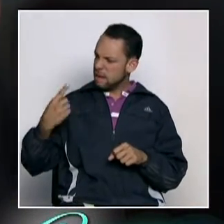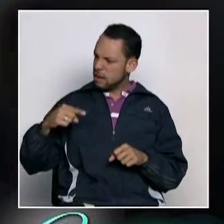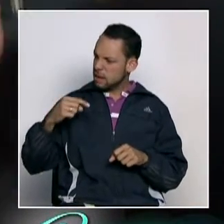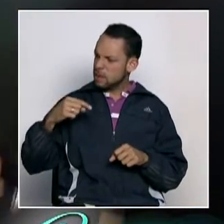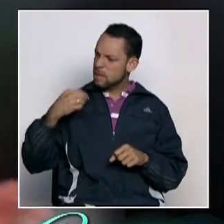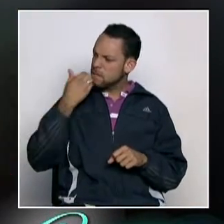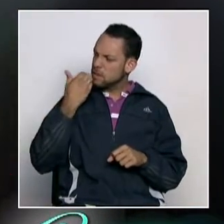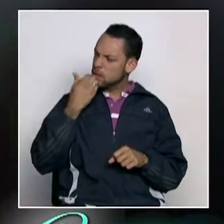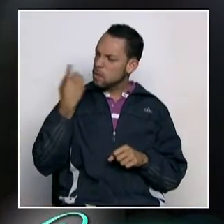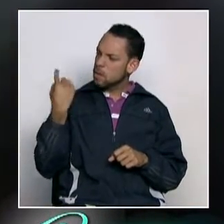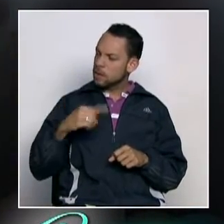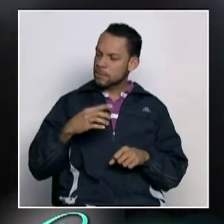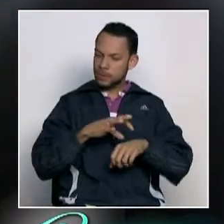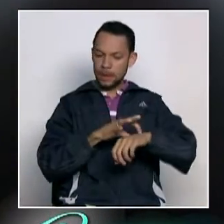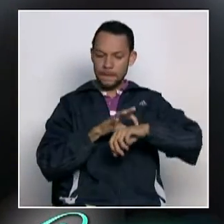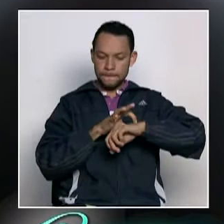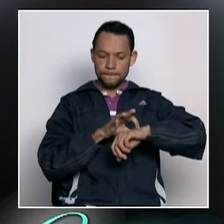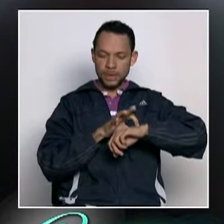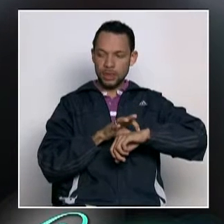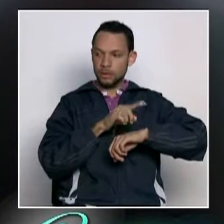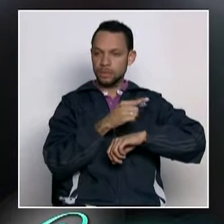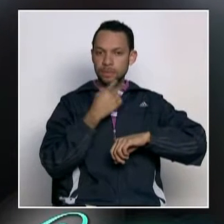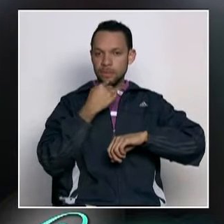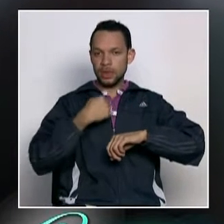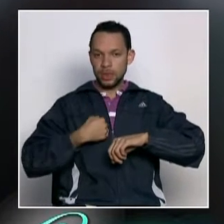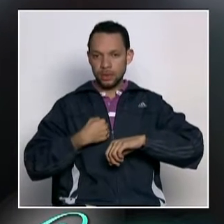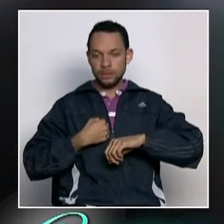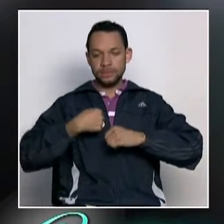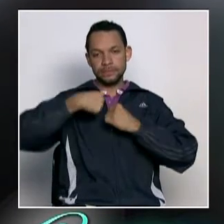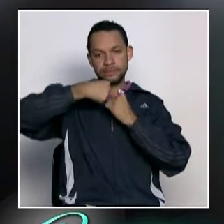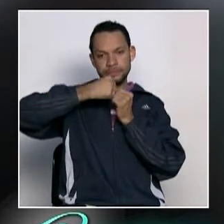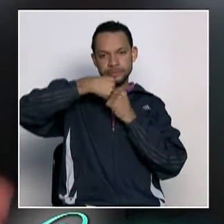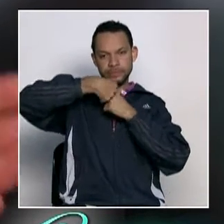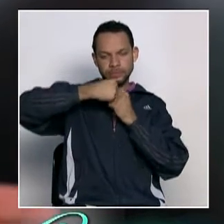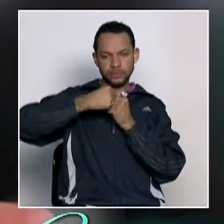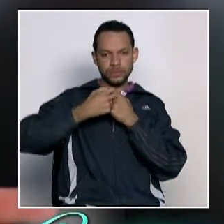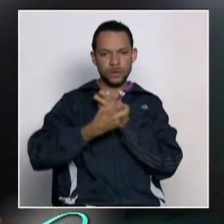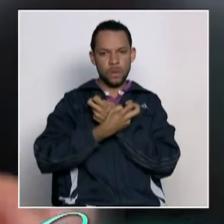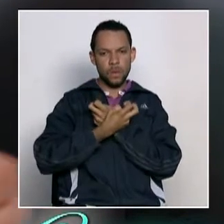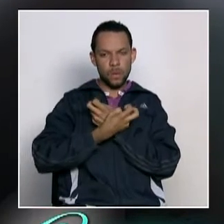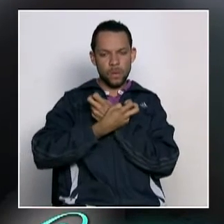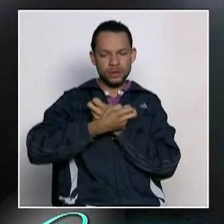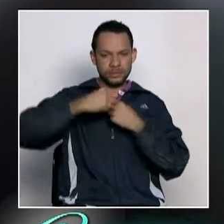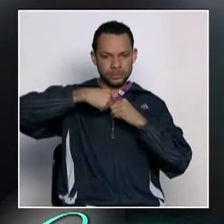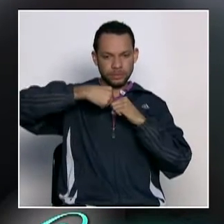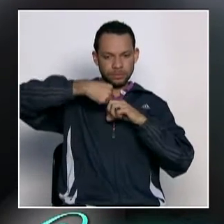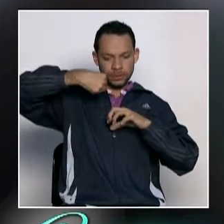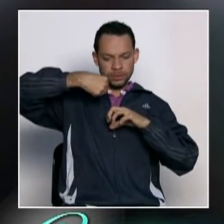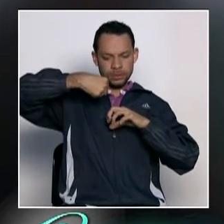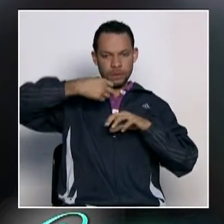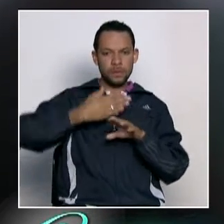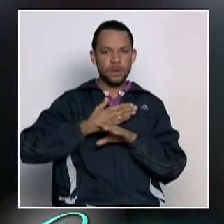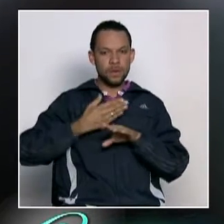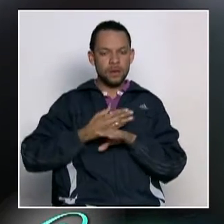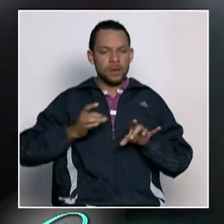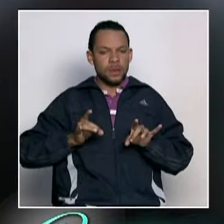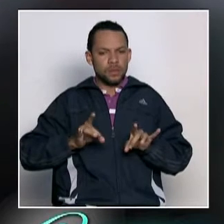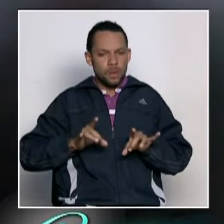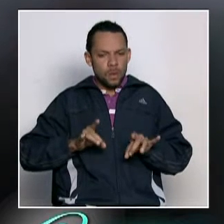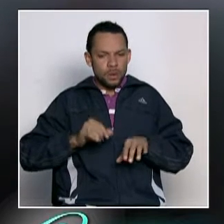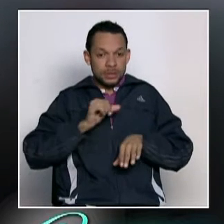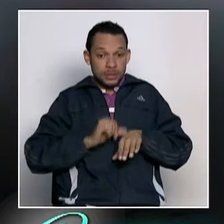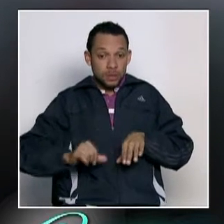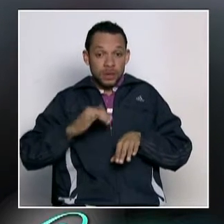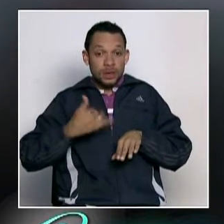paciente? Porque el médico no la remite porque tenía un problema de rodilla, una artrosis que había sido operada, pero ella seguía manifestando el dolor